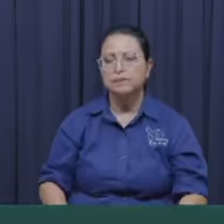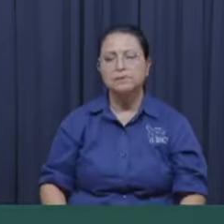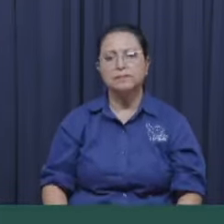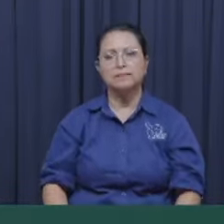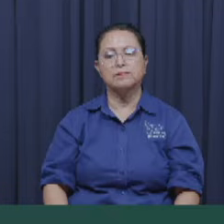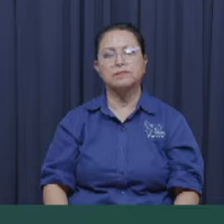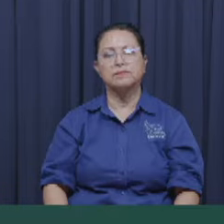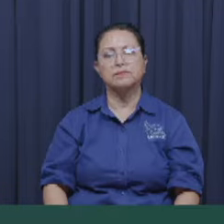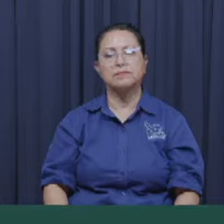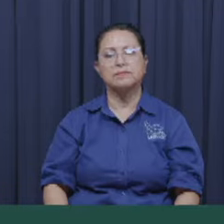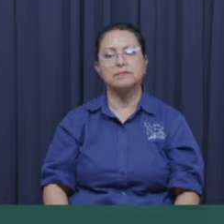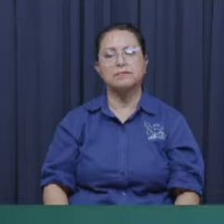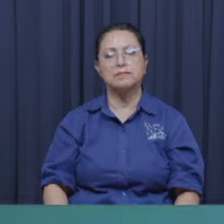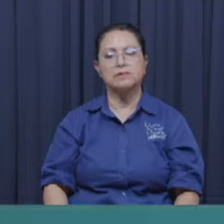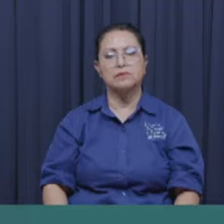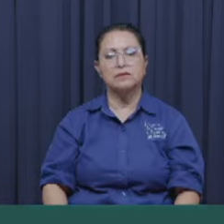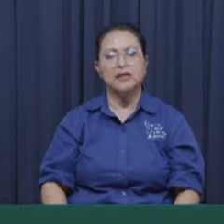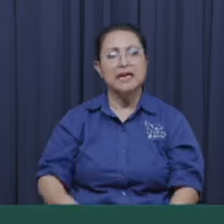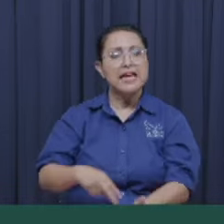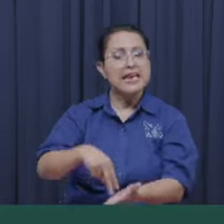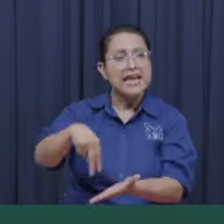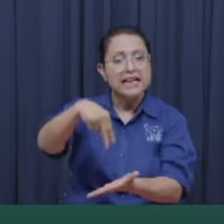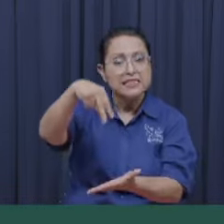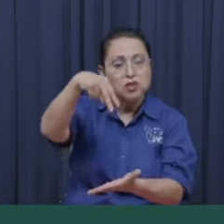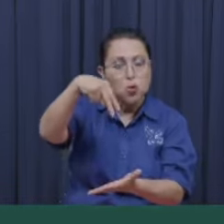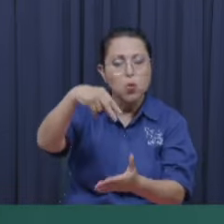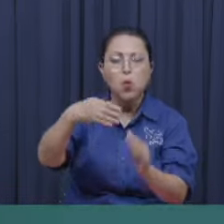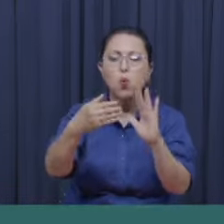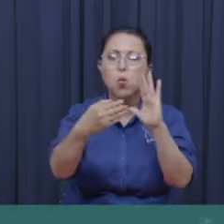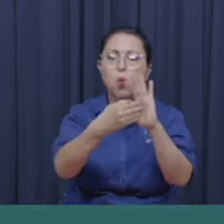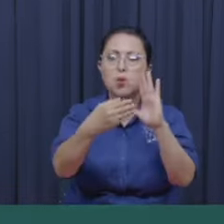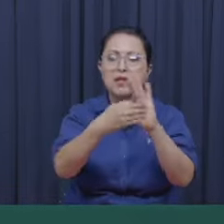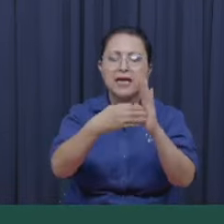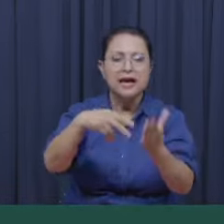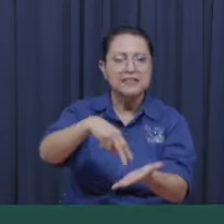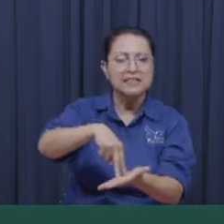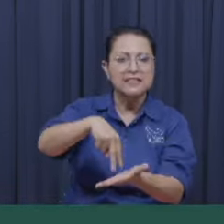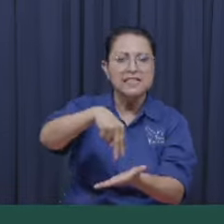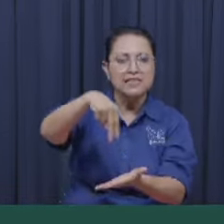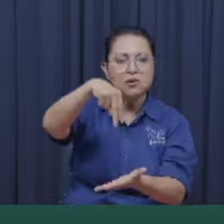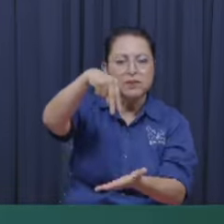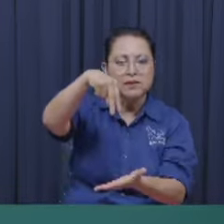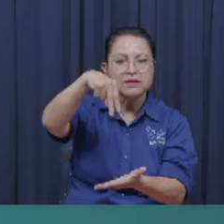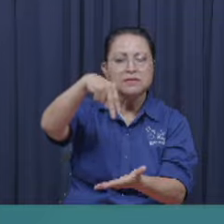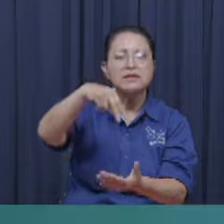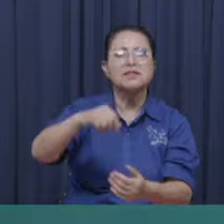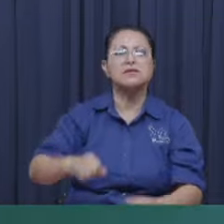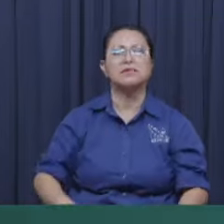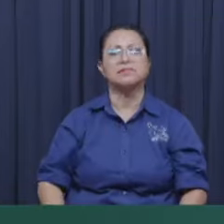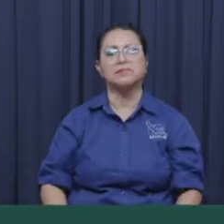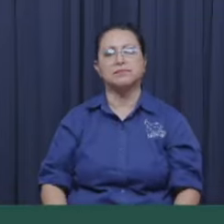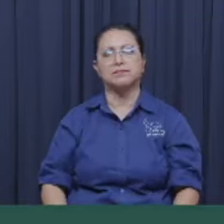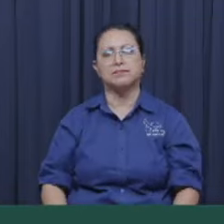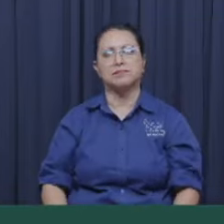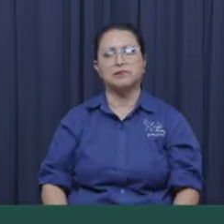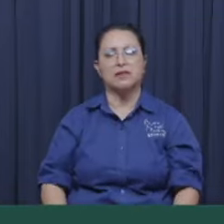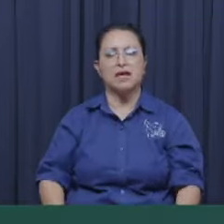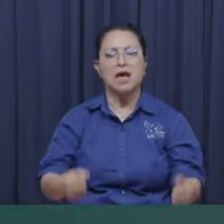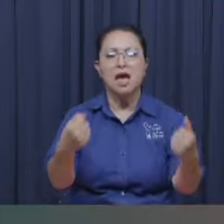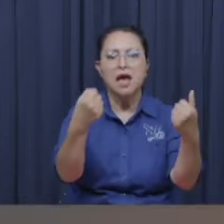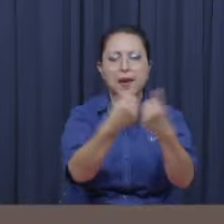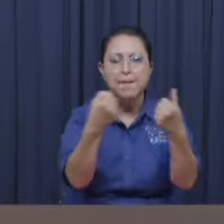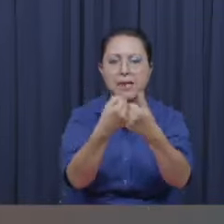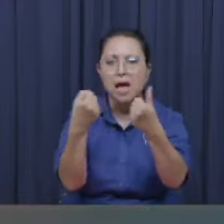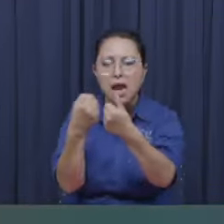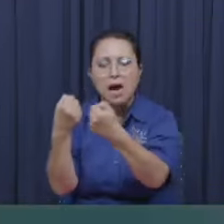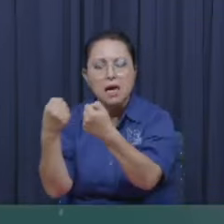Porque se levantará nación contra nación. O sea, esta ya no es la misma guerra ni rumores de guerra. Porque